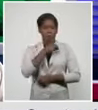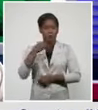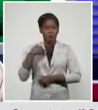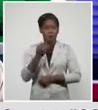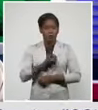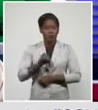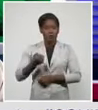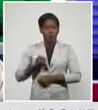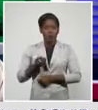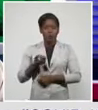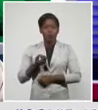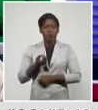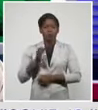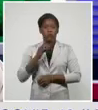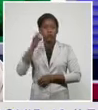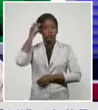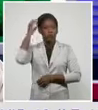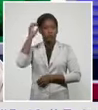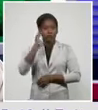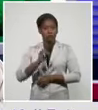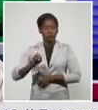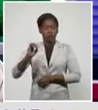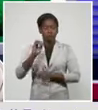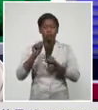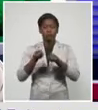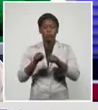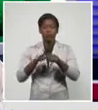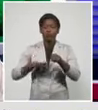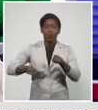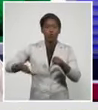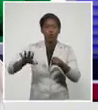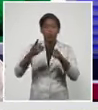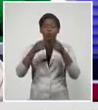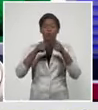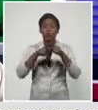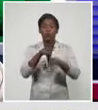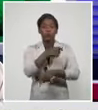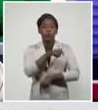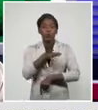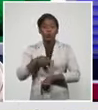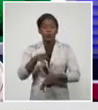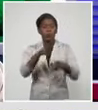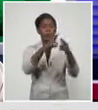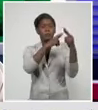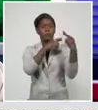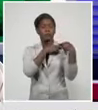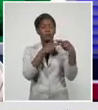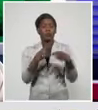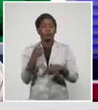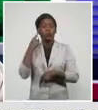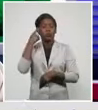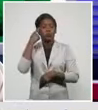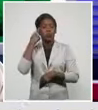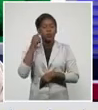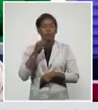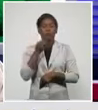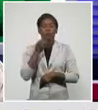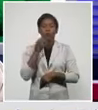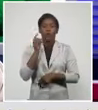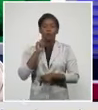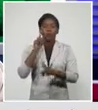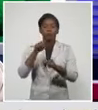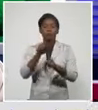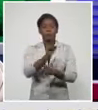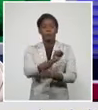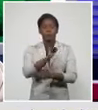los organismos, saldremos adelante. Y con la capacidad que se desarrolló,